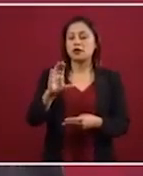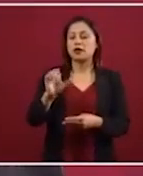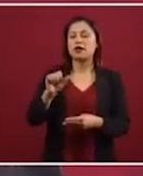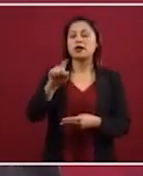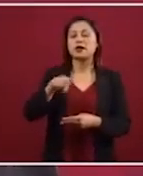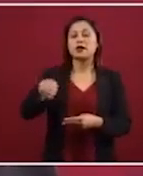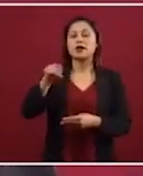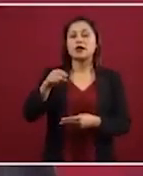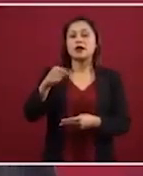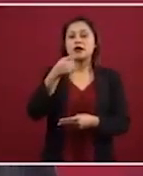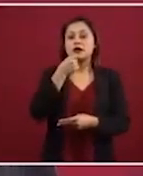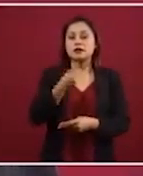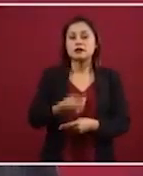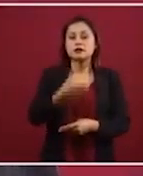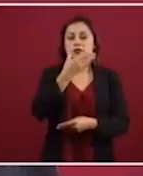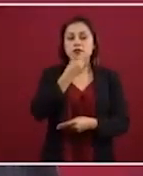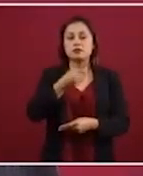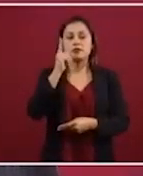becas